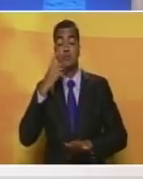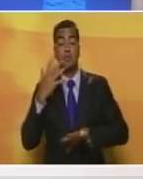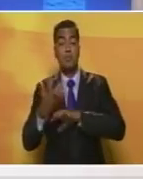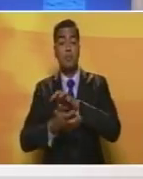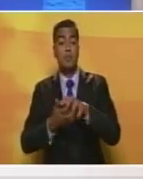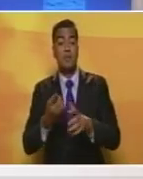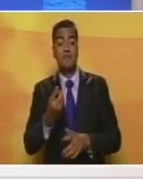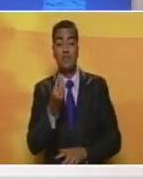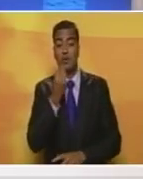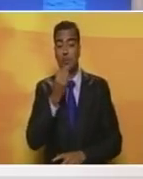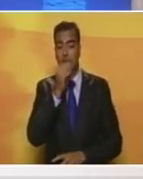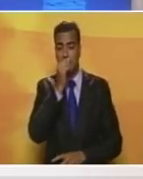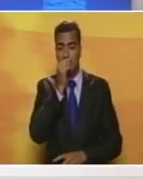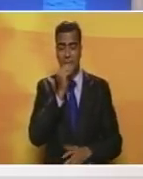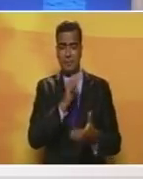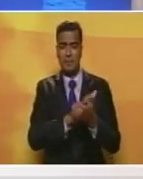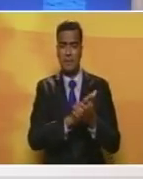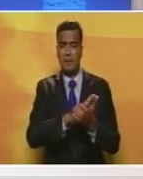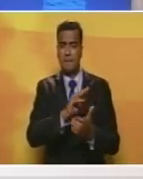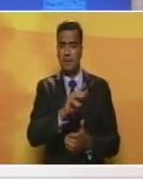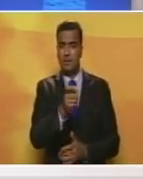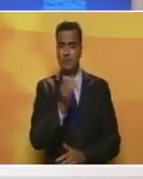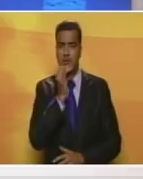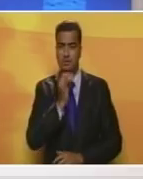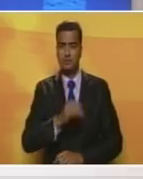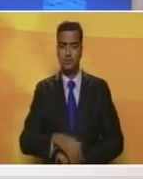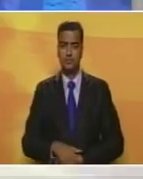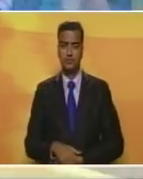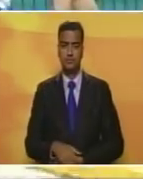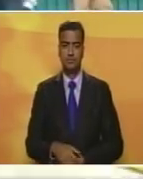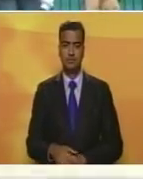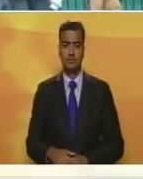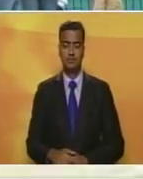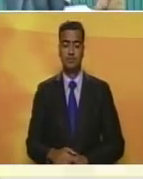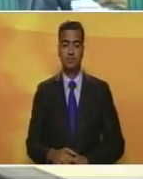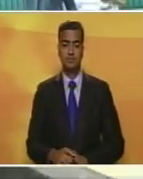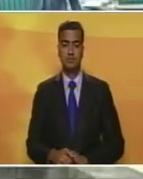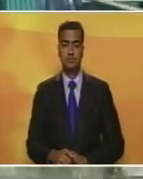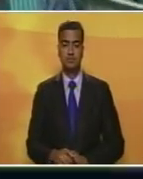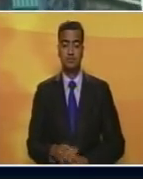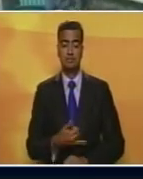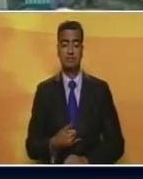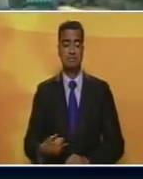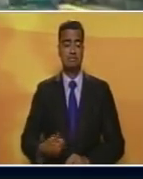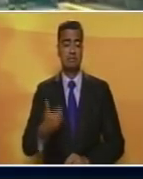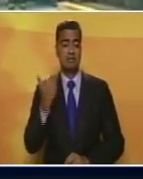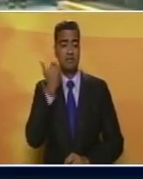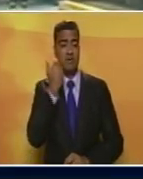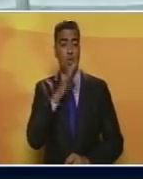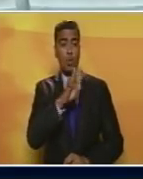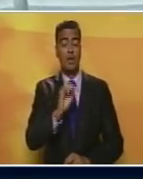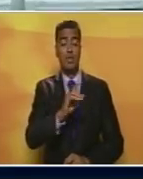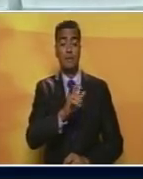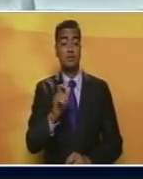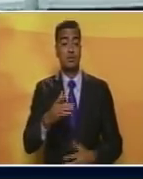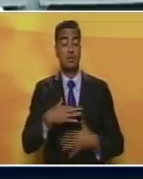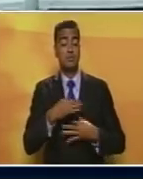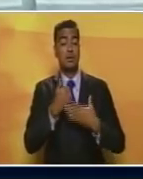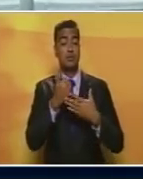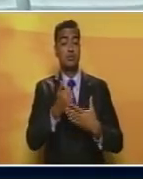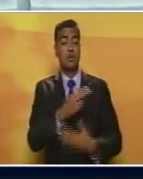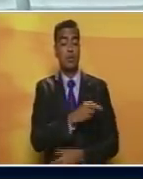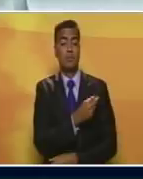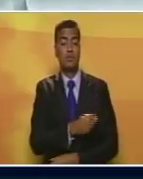talleres sobre la prevención antidrogas. En el Hospital Central de San Cristóbal, Corposalud Táchira registró la muerte de